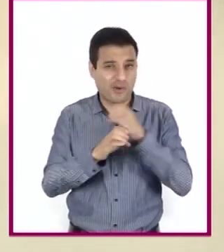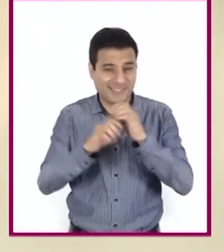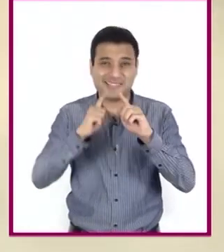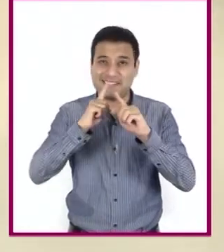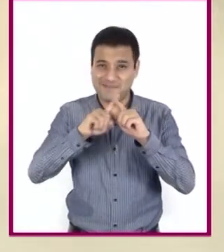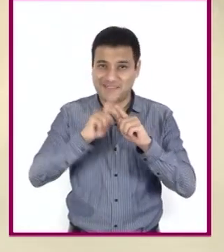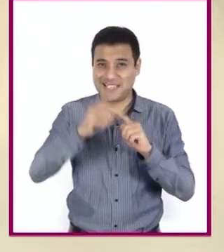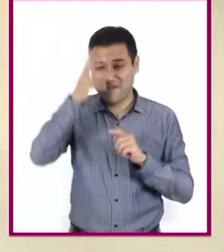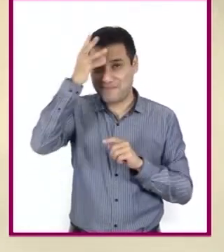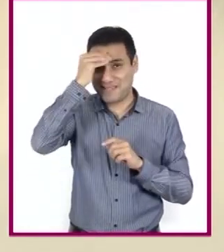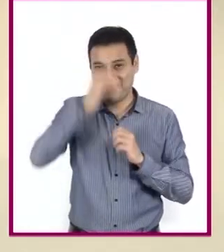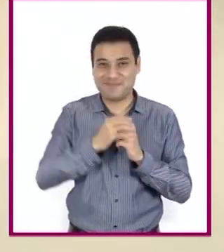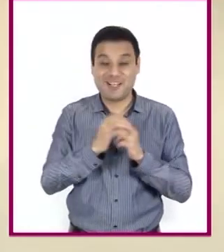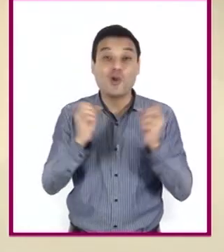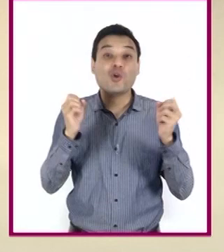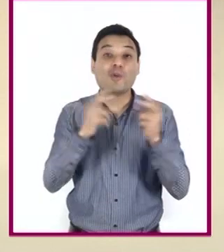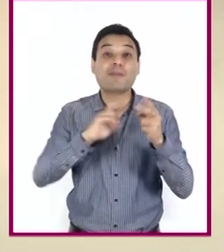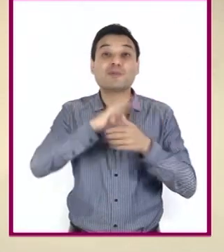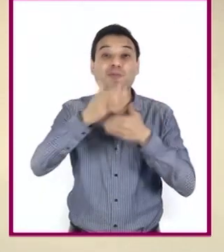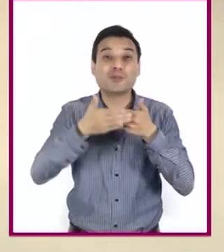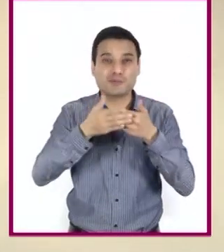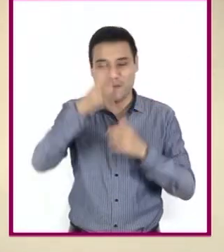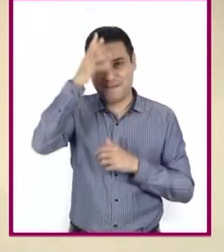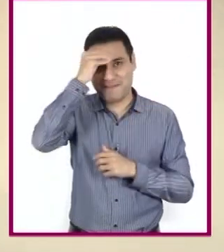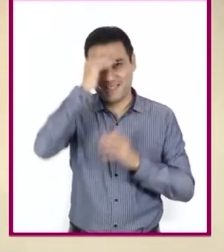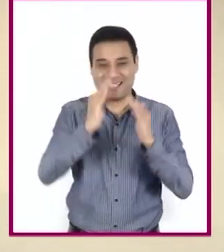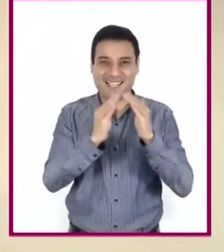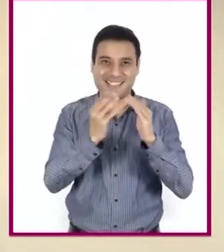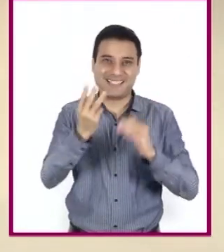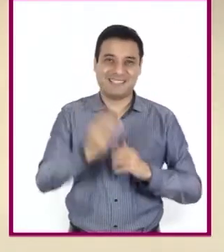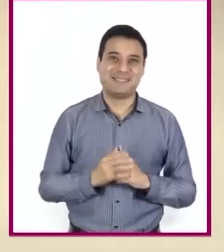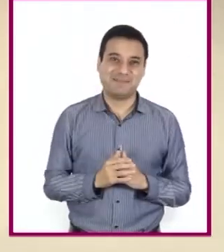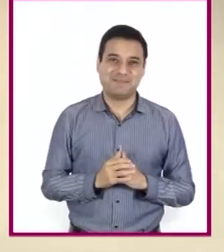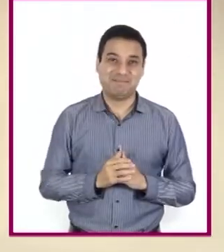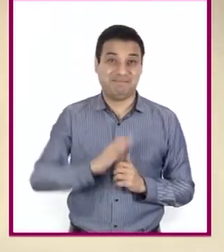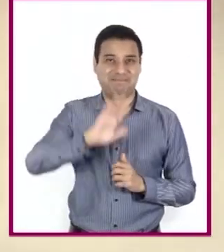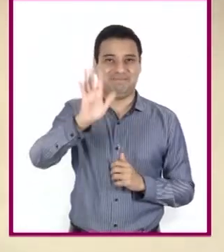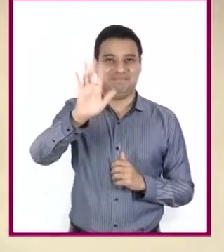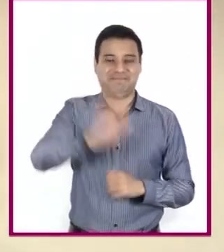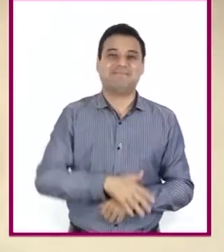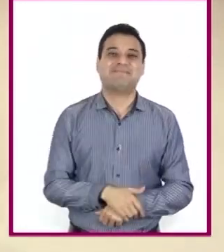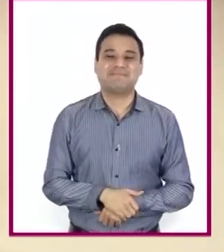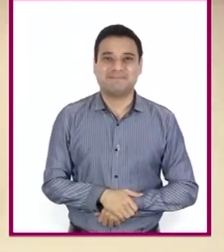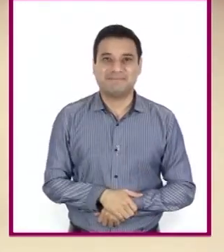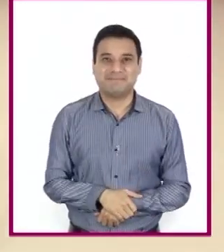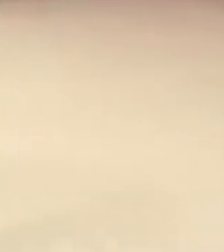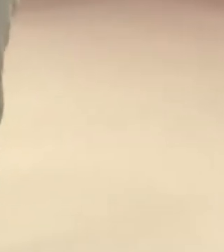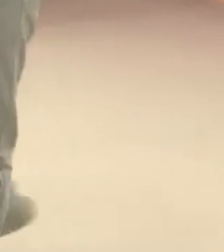descubrir. Así que nos vemos pronto aquí en Aprende en Casa 3. Hasta la próxima.